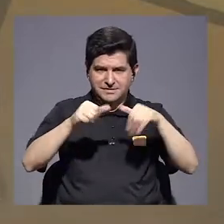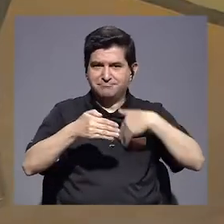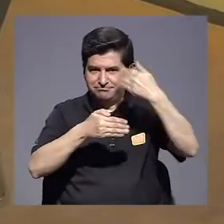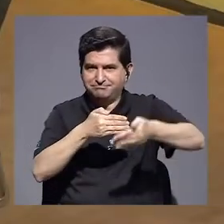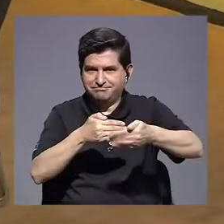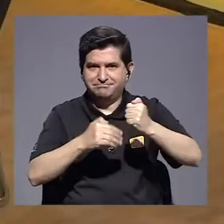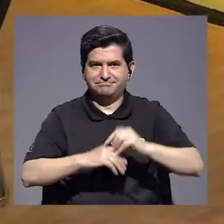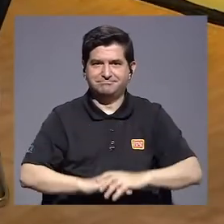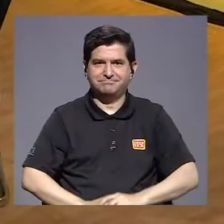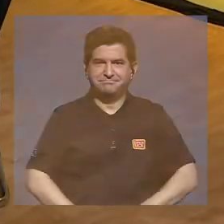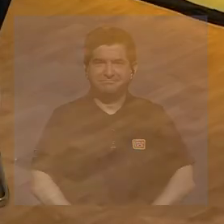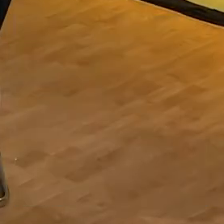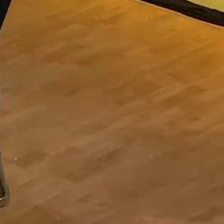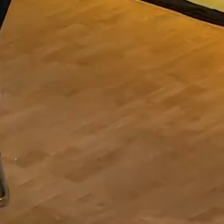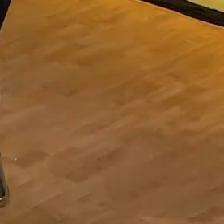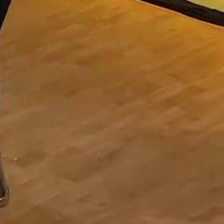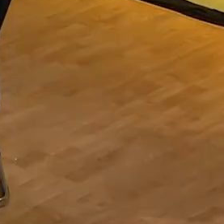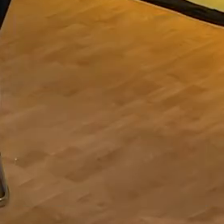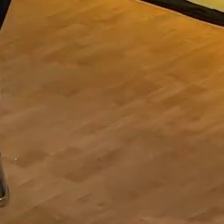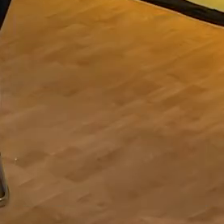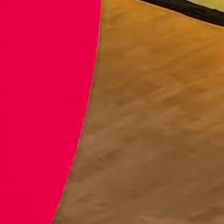regresamos.